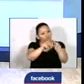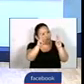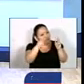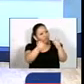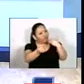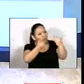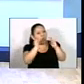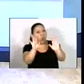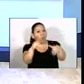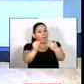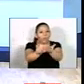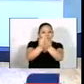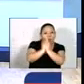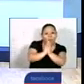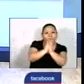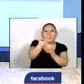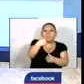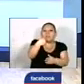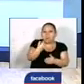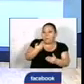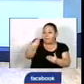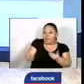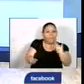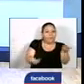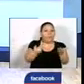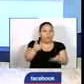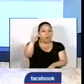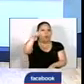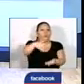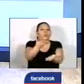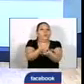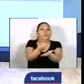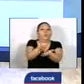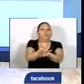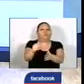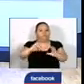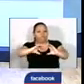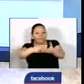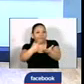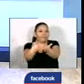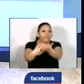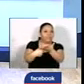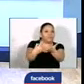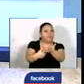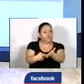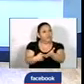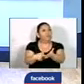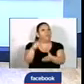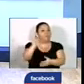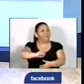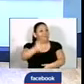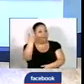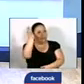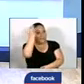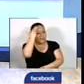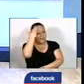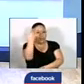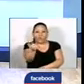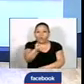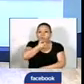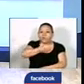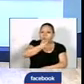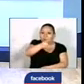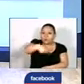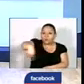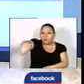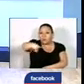subsidios y su posible focalización. Un tema que fue puesto hoy en la mesa de discusiones y que definitivamente hay que darle seguimiento porque esto va a tener impacto